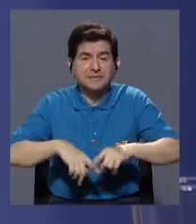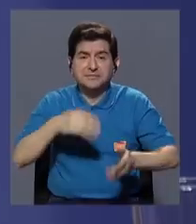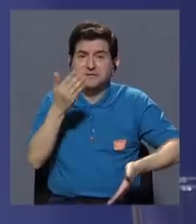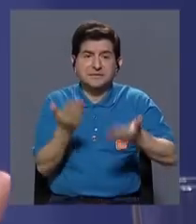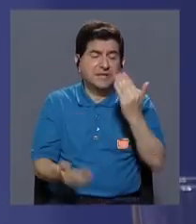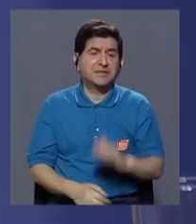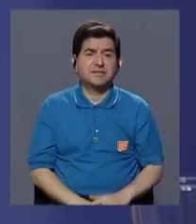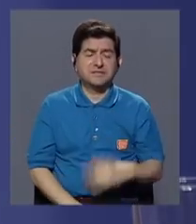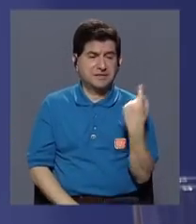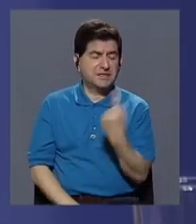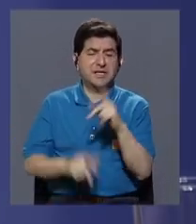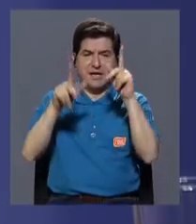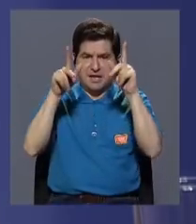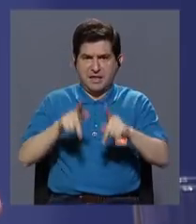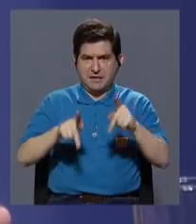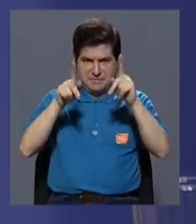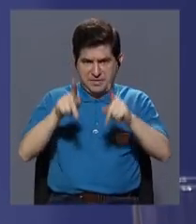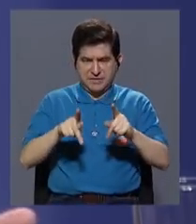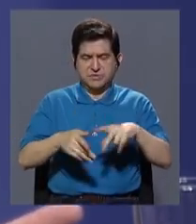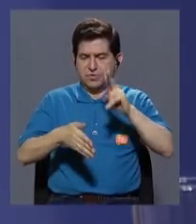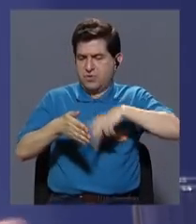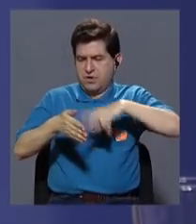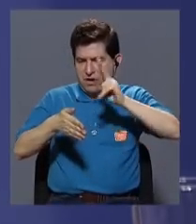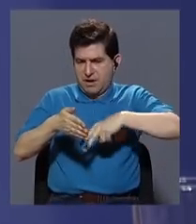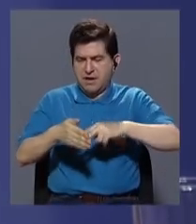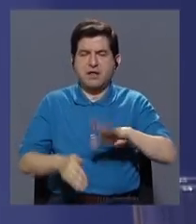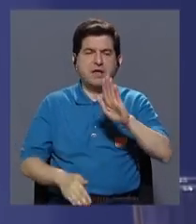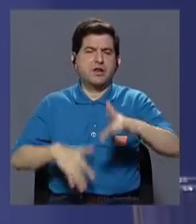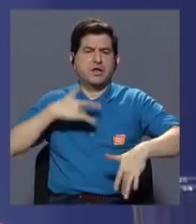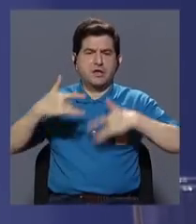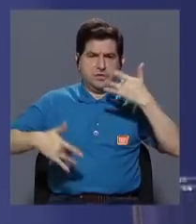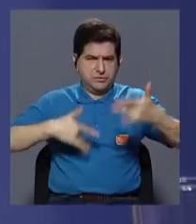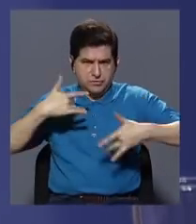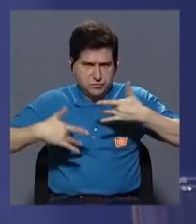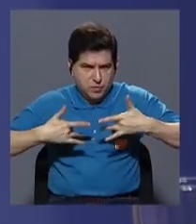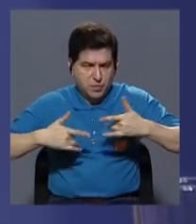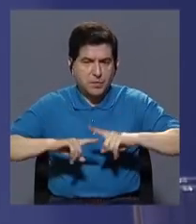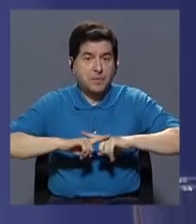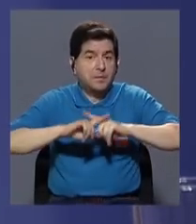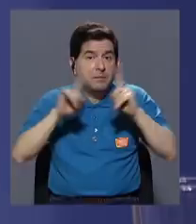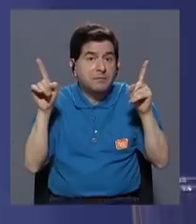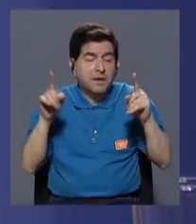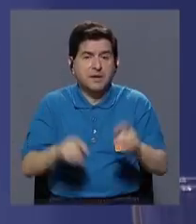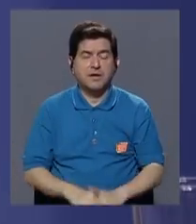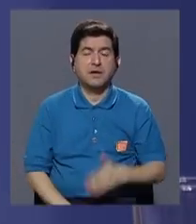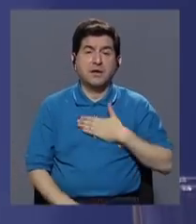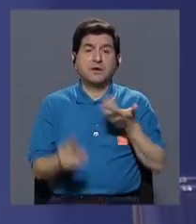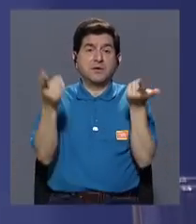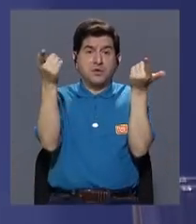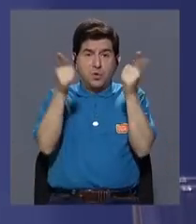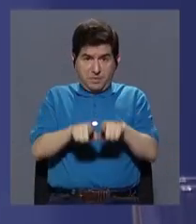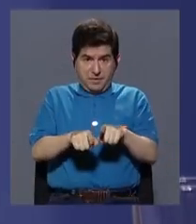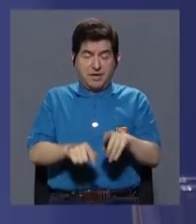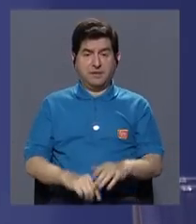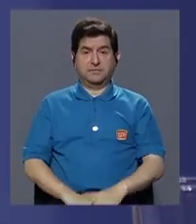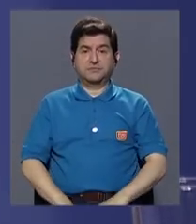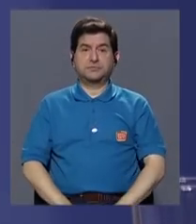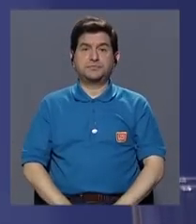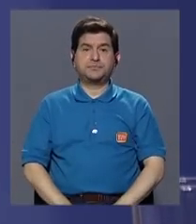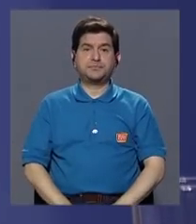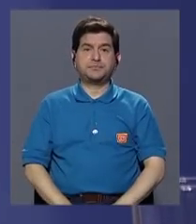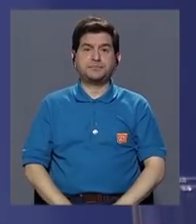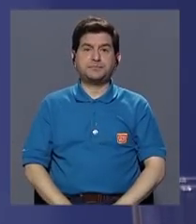cada lector o lectora y de su sensibilidad pero por lo menos en mi caso te puedo decir